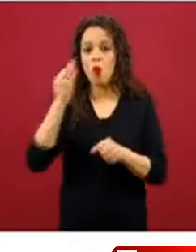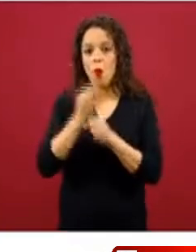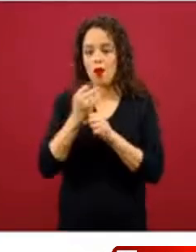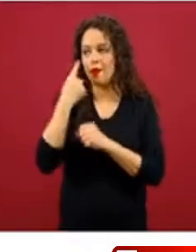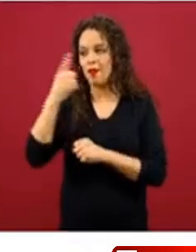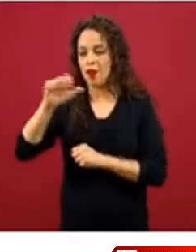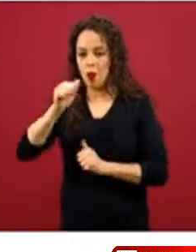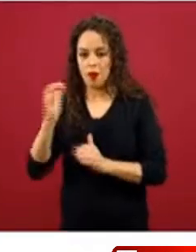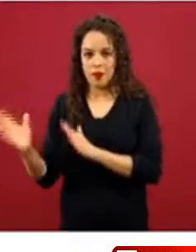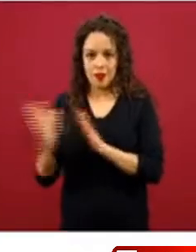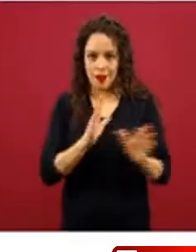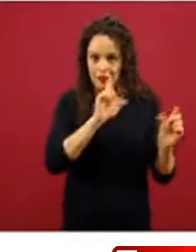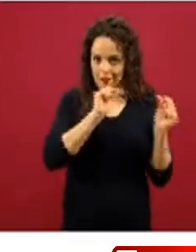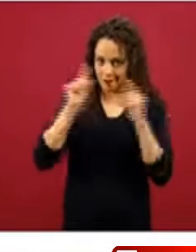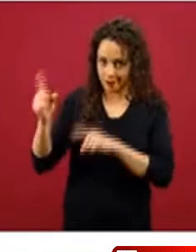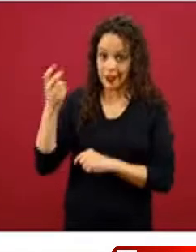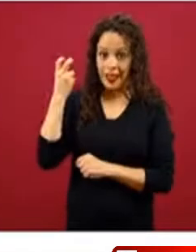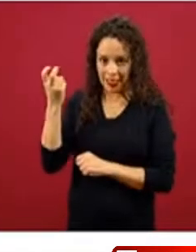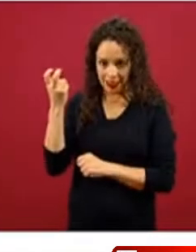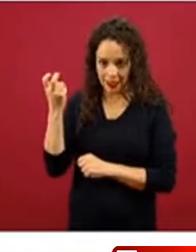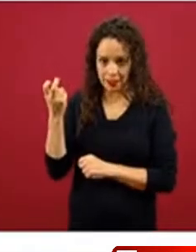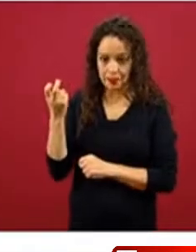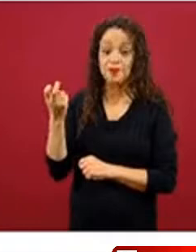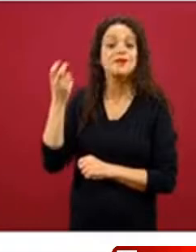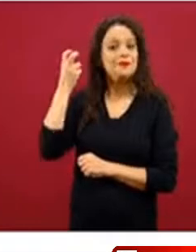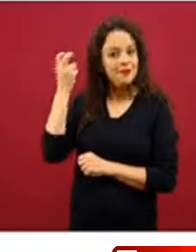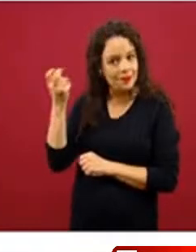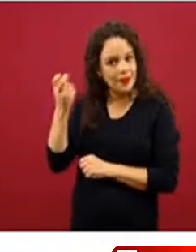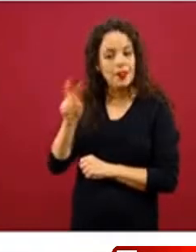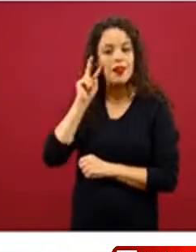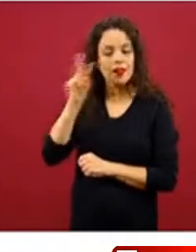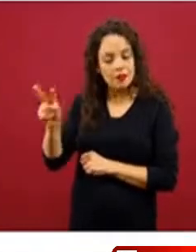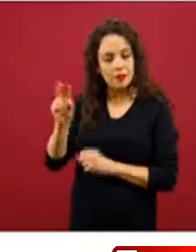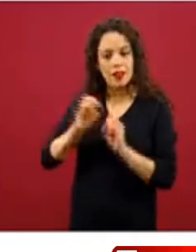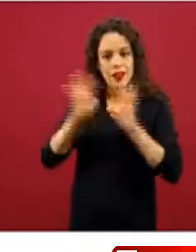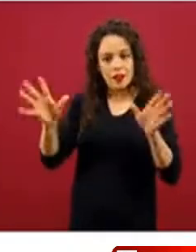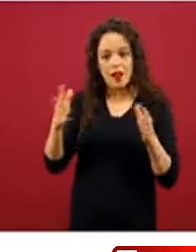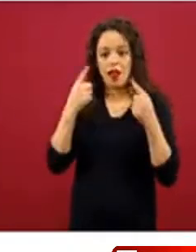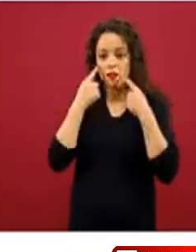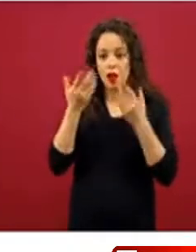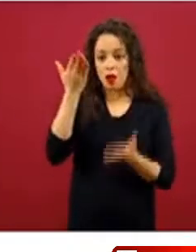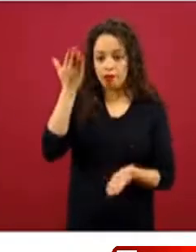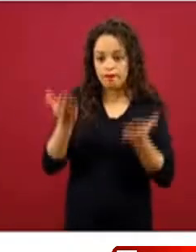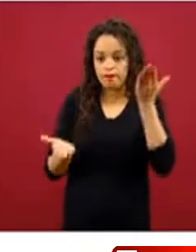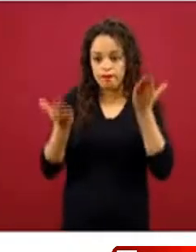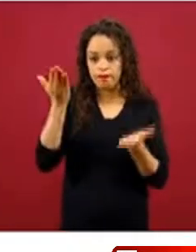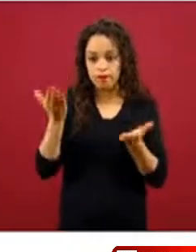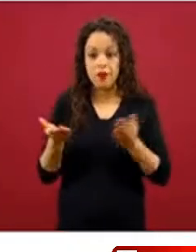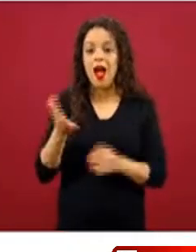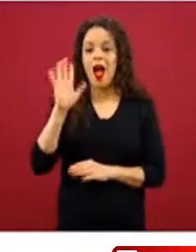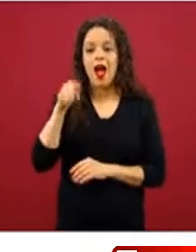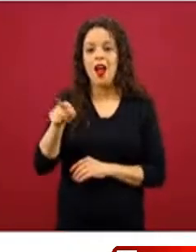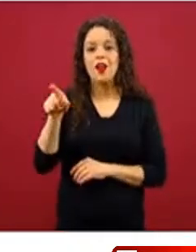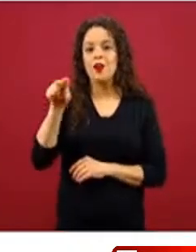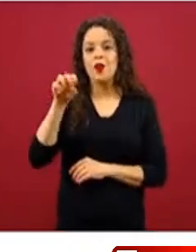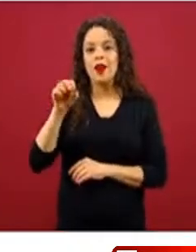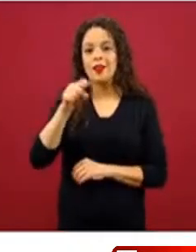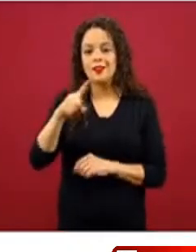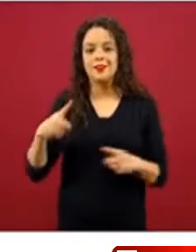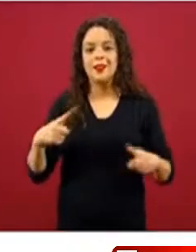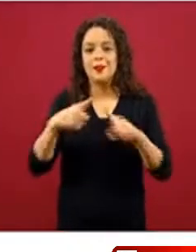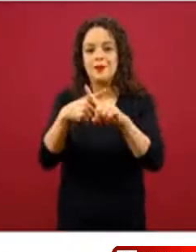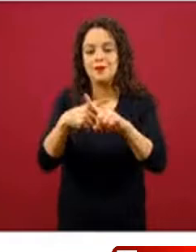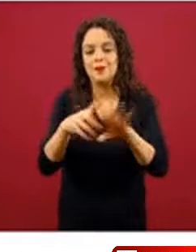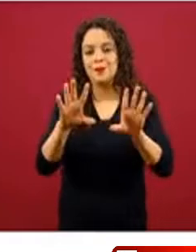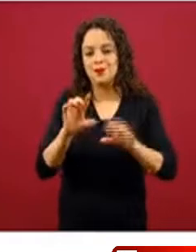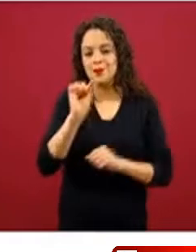diapositiva, en donde podemos ahora sí estimar. Bueno, esta se traspapeló, ahorita venía la otra donde está